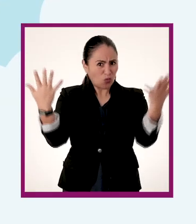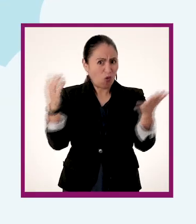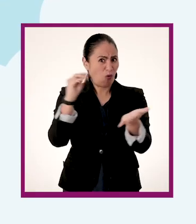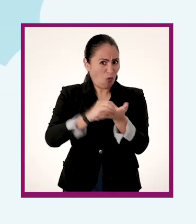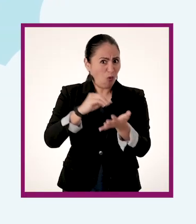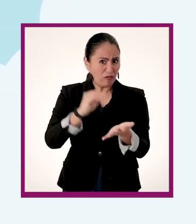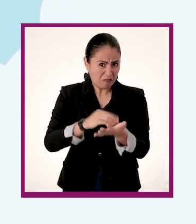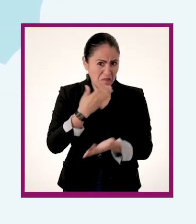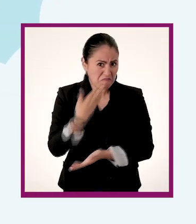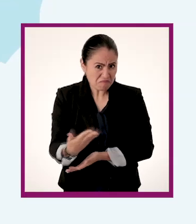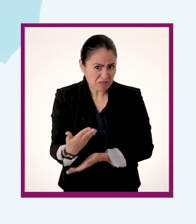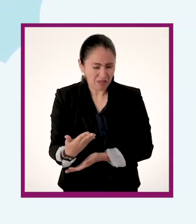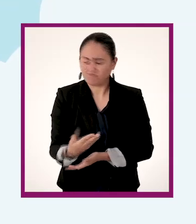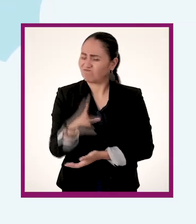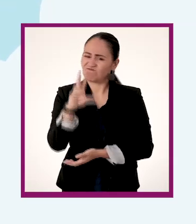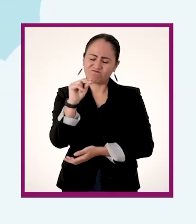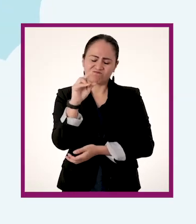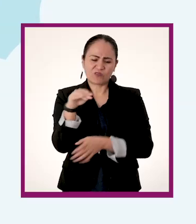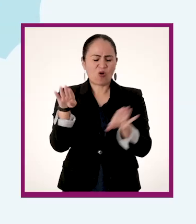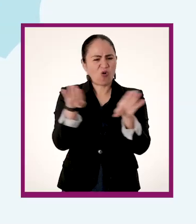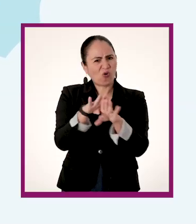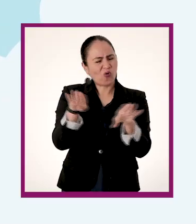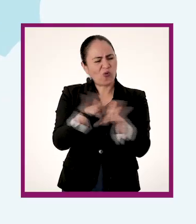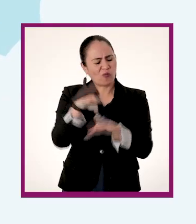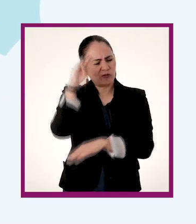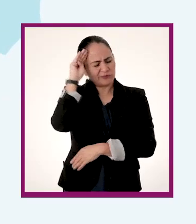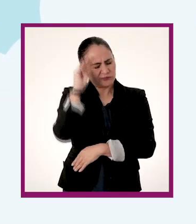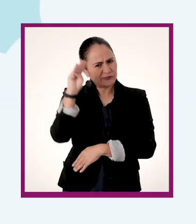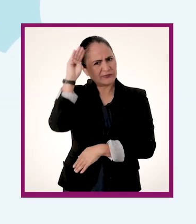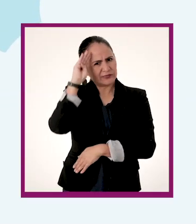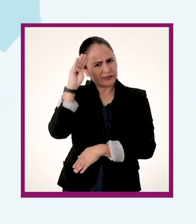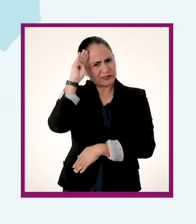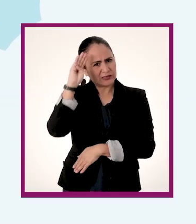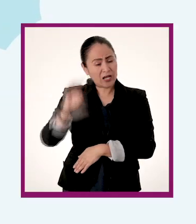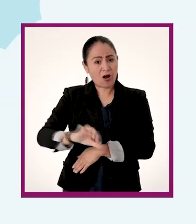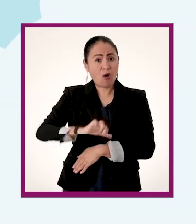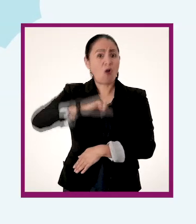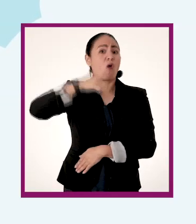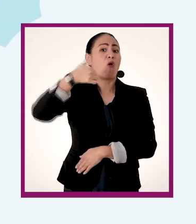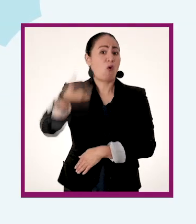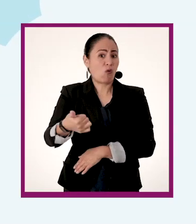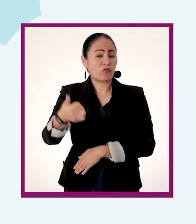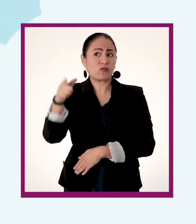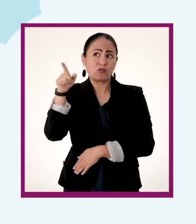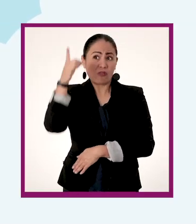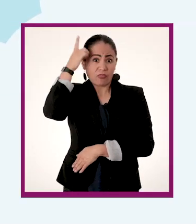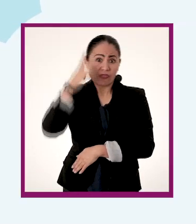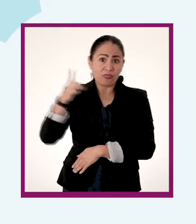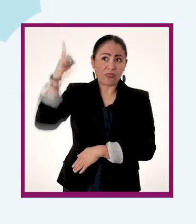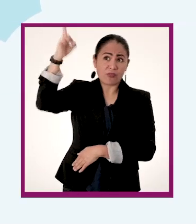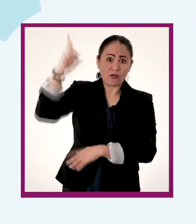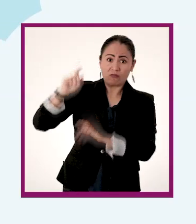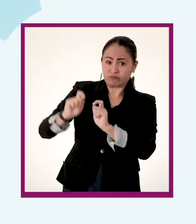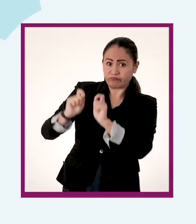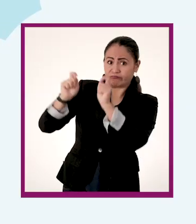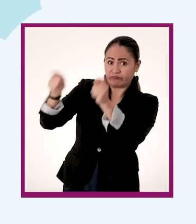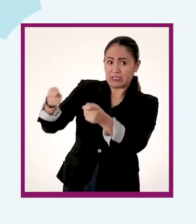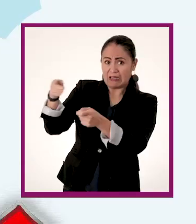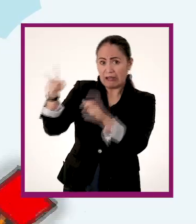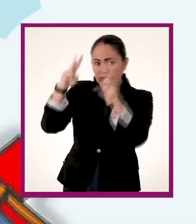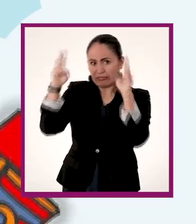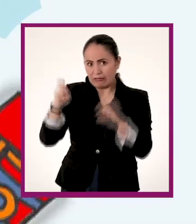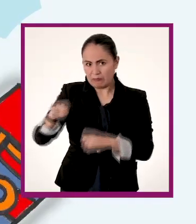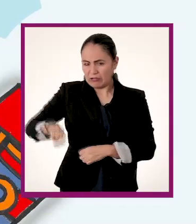Y este problema de la existencia de dos soles tampoco era conveniente y había que resolverlo. Y ante lo cual encomendaron a otra